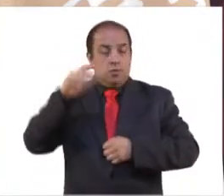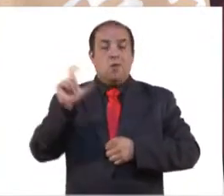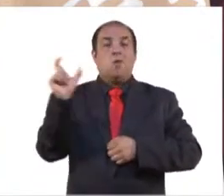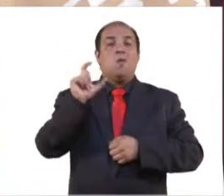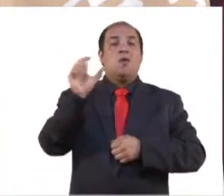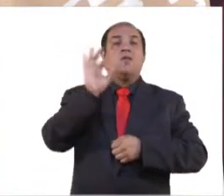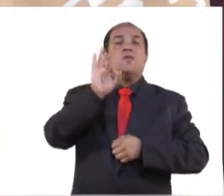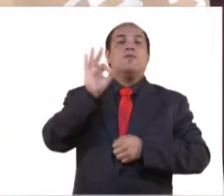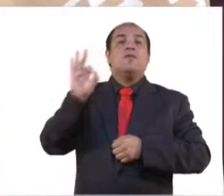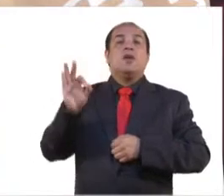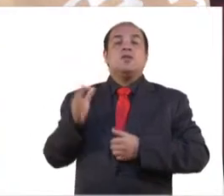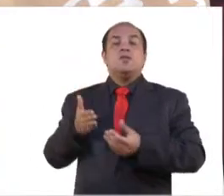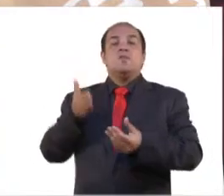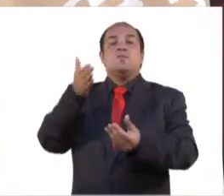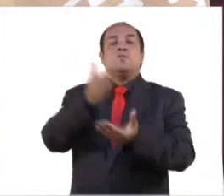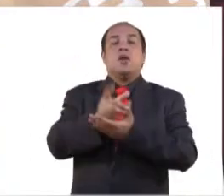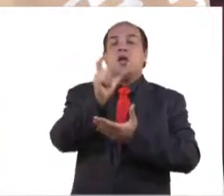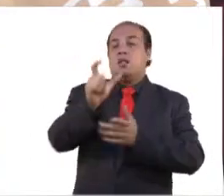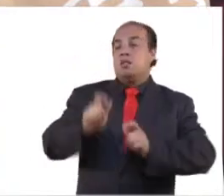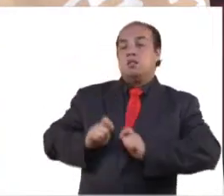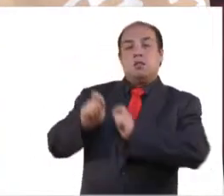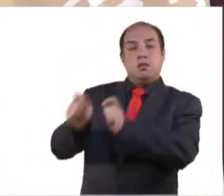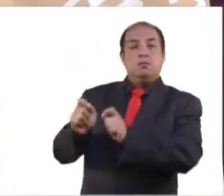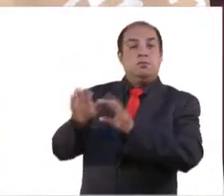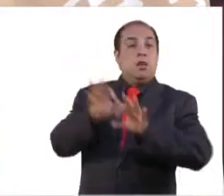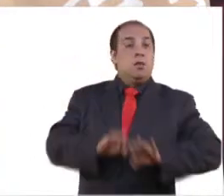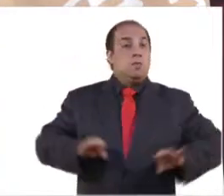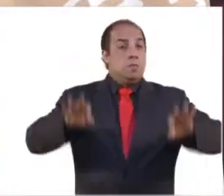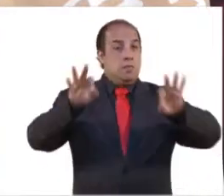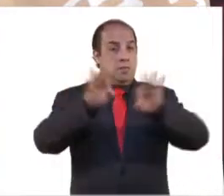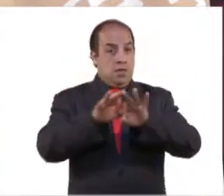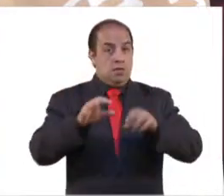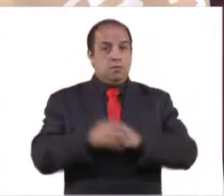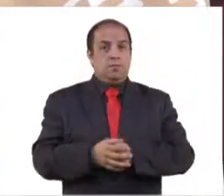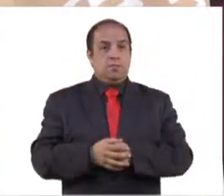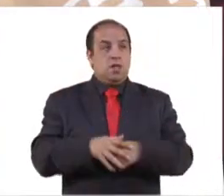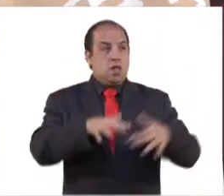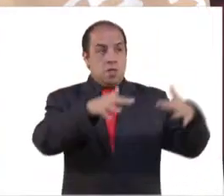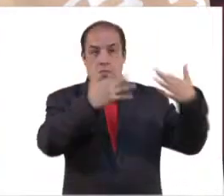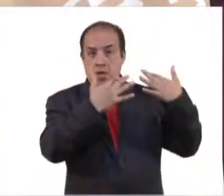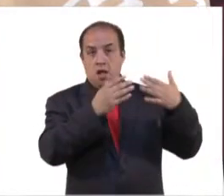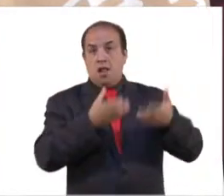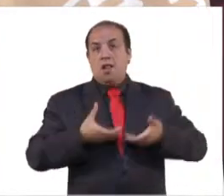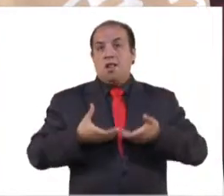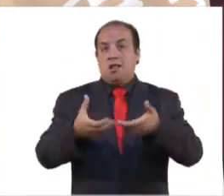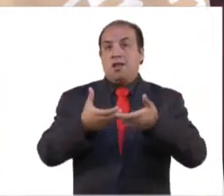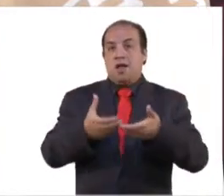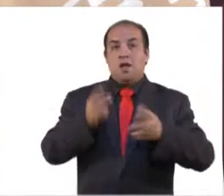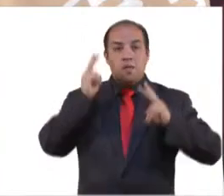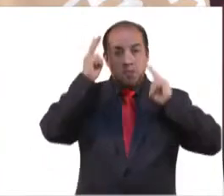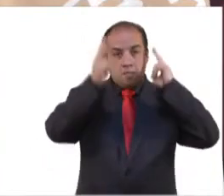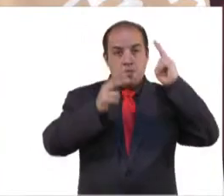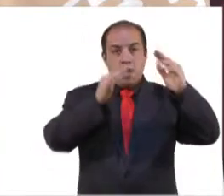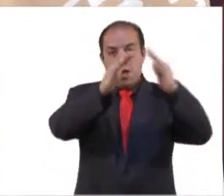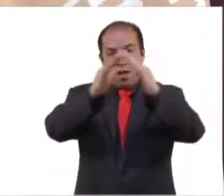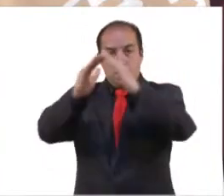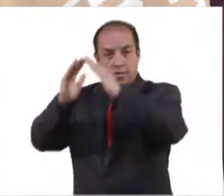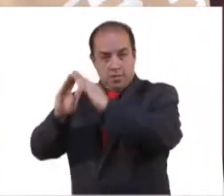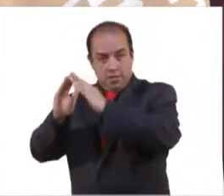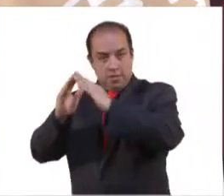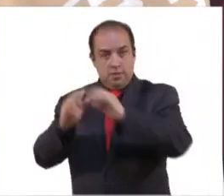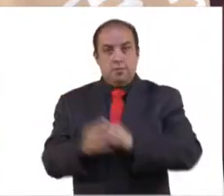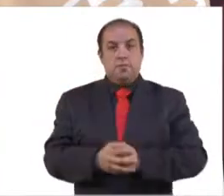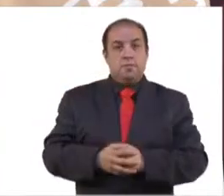recoger su tarjeta. Esto es muy importante, entonces nos verán en las calles realizando esta visita domiciliaria para